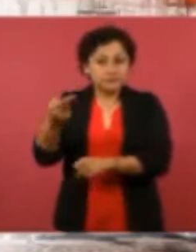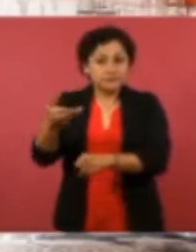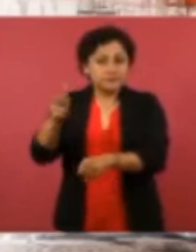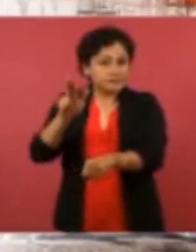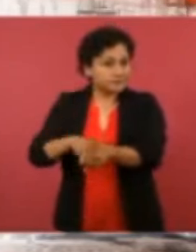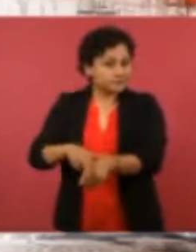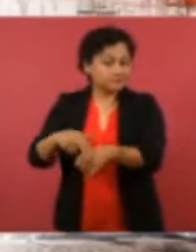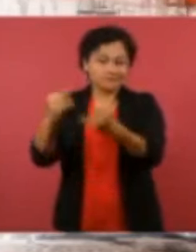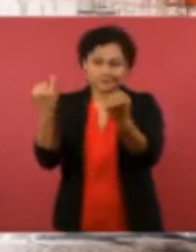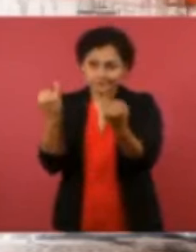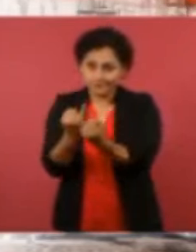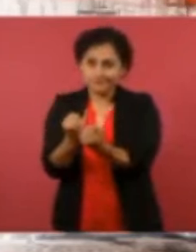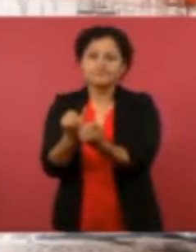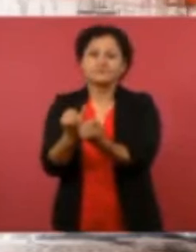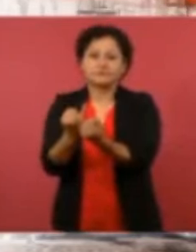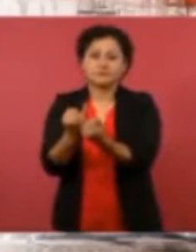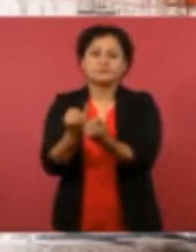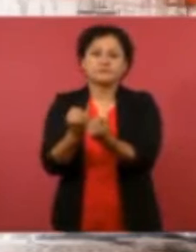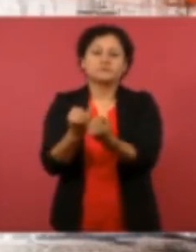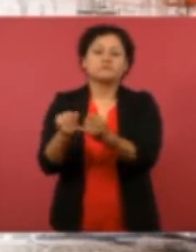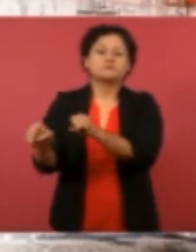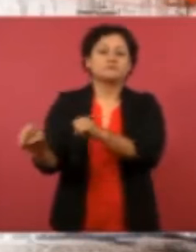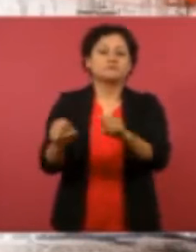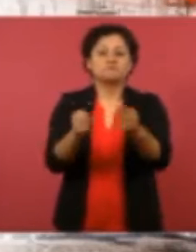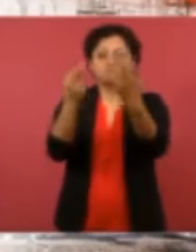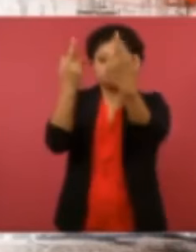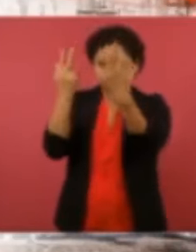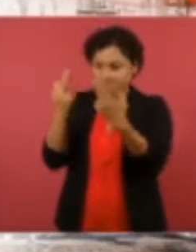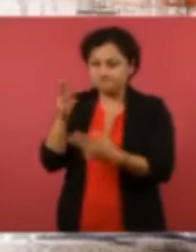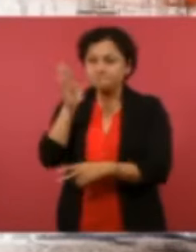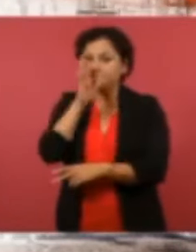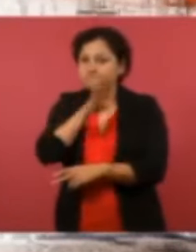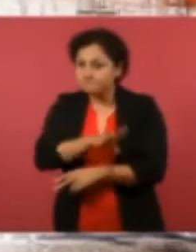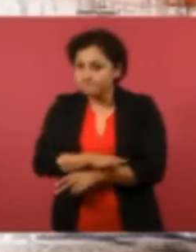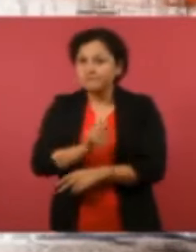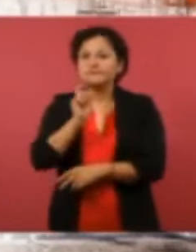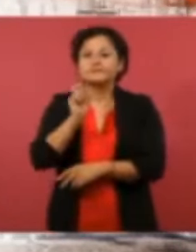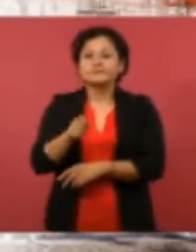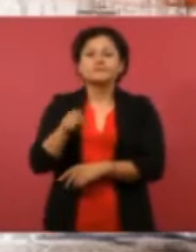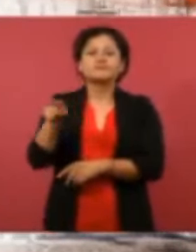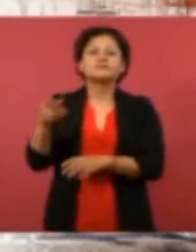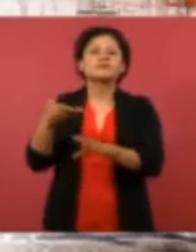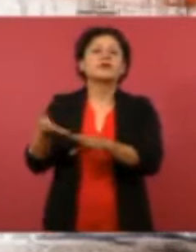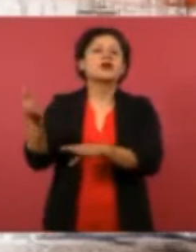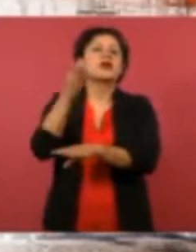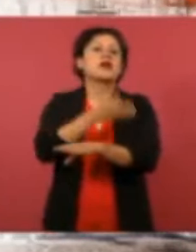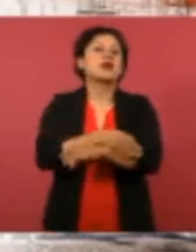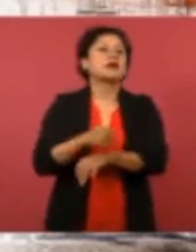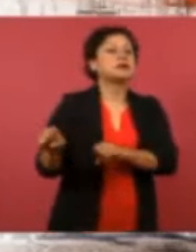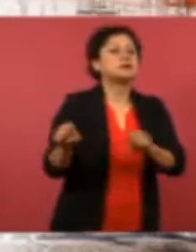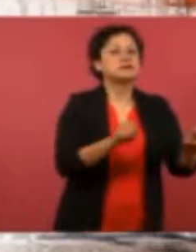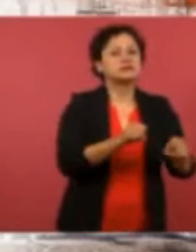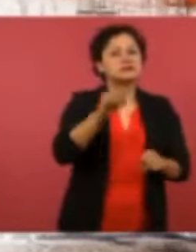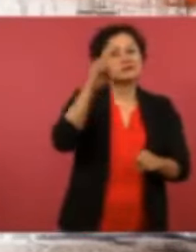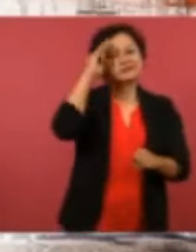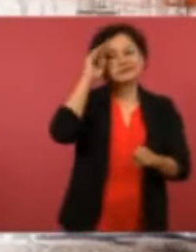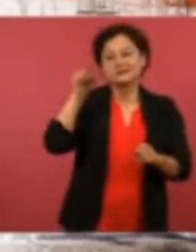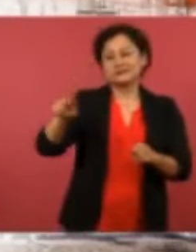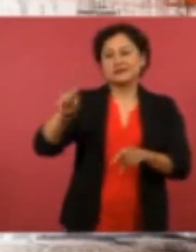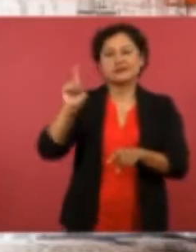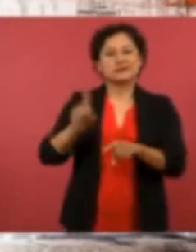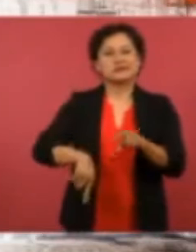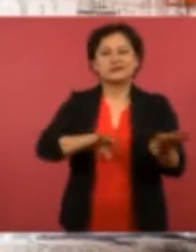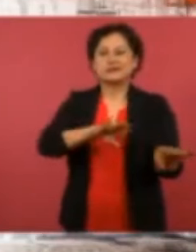eh producto de el sismo eh lo que se había definido En aquel momento era comprar otro hospital inacabado